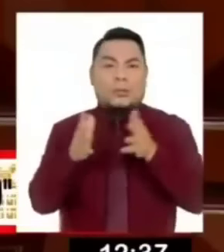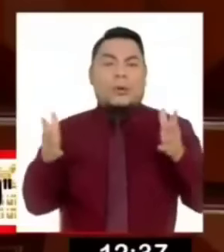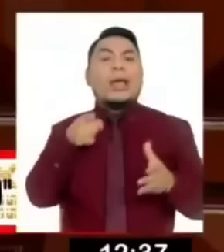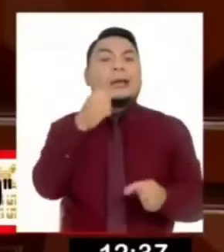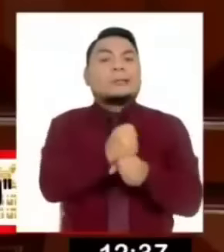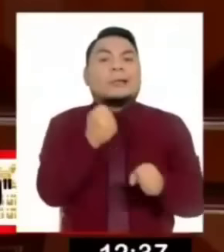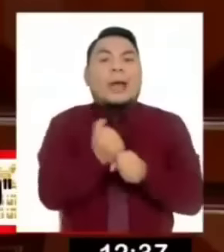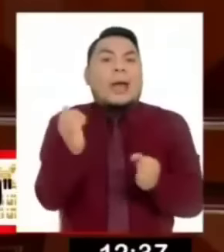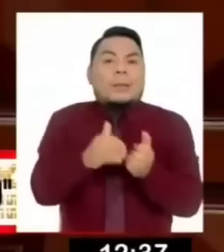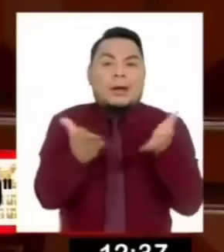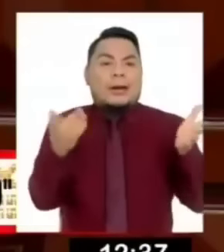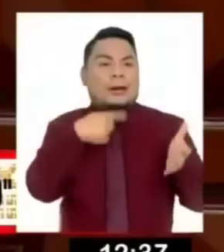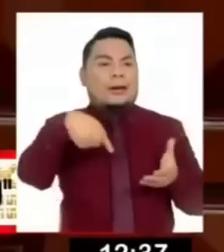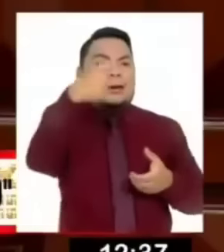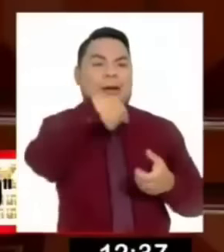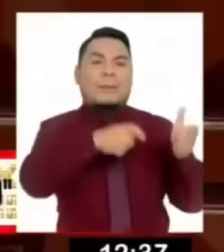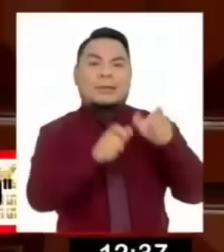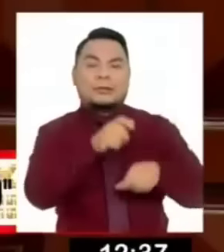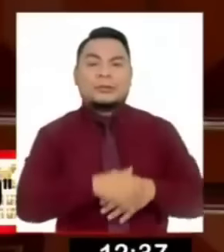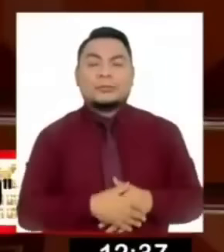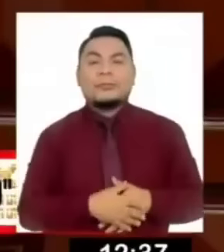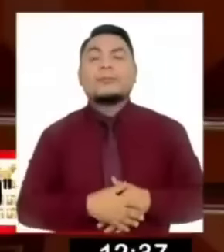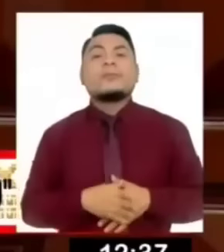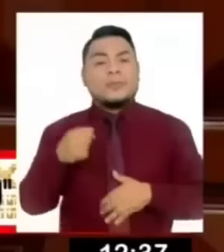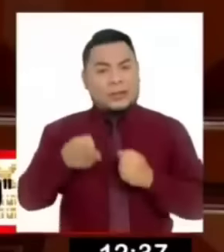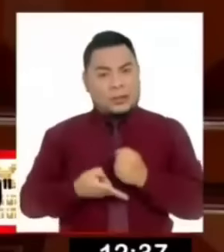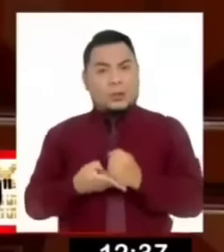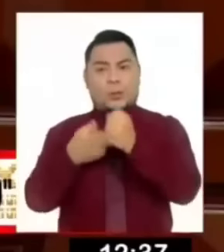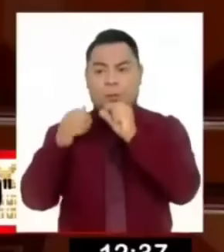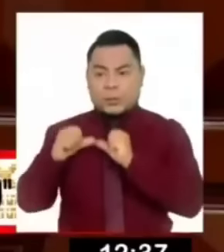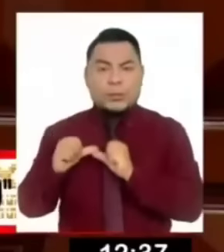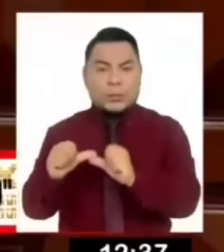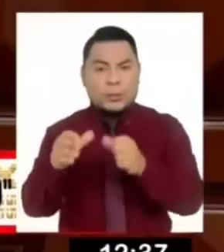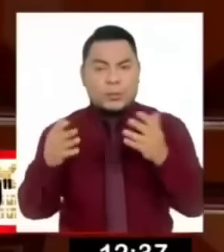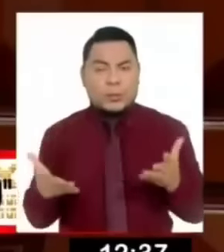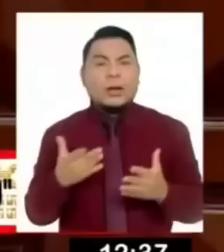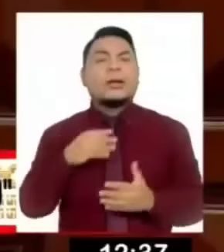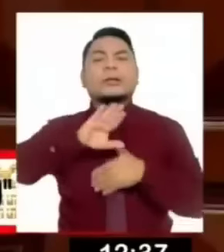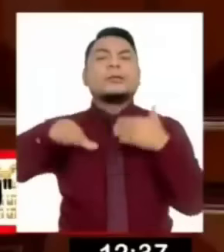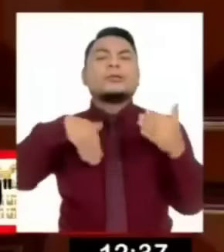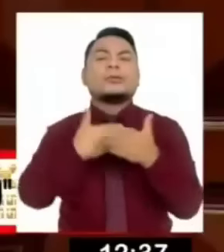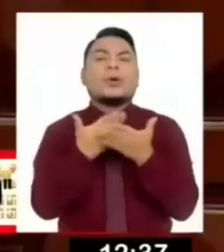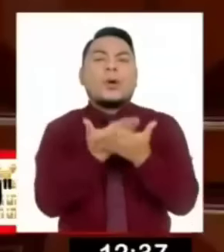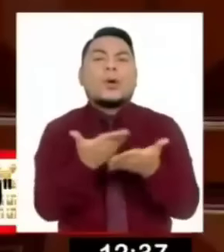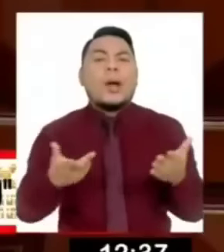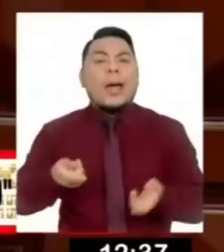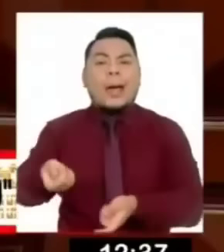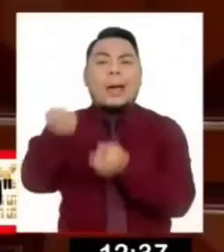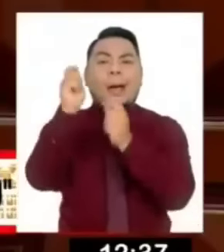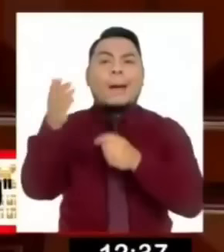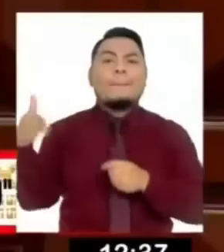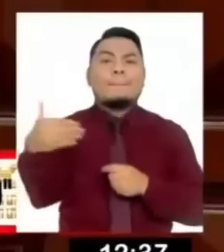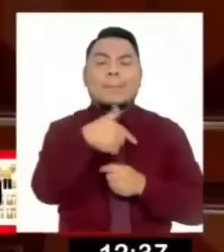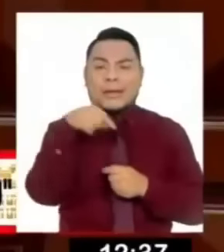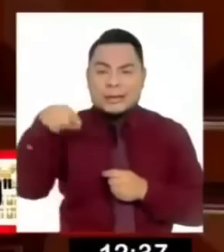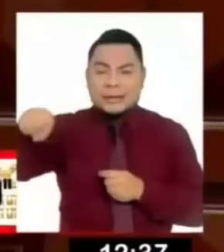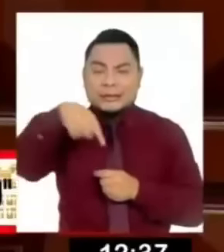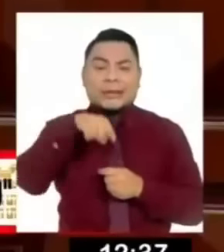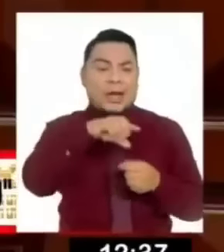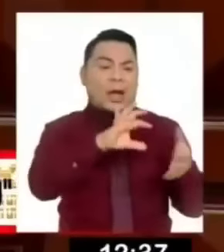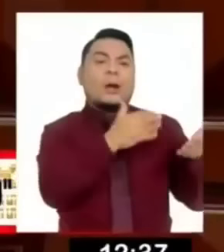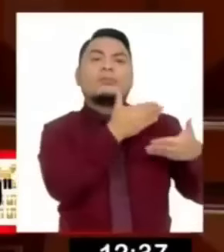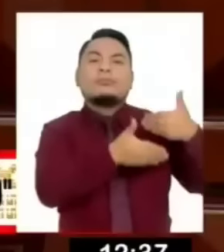digno. Aseguraremos la sostenibilidad en la explotación de recursos pesqueros y la cadena